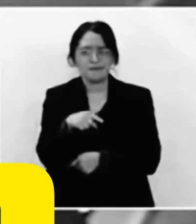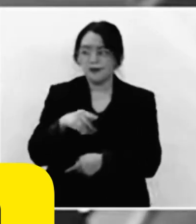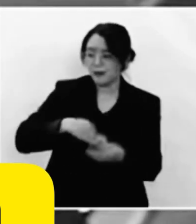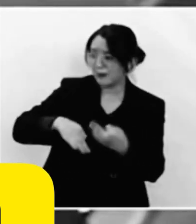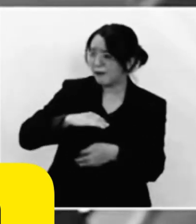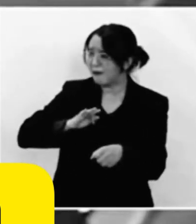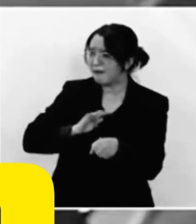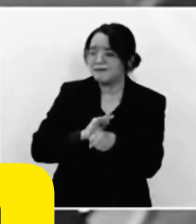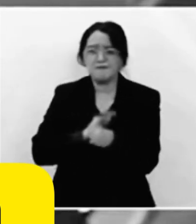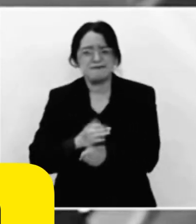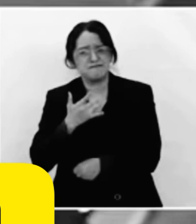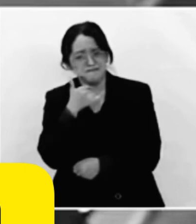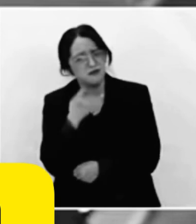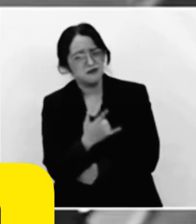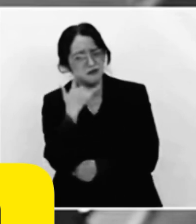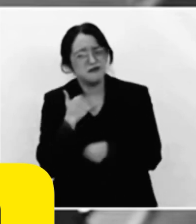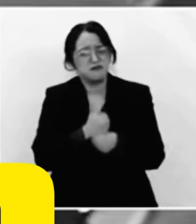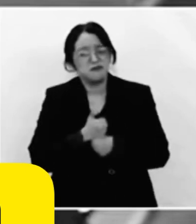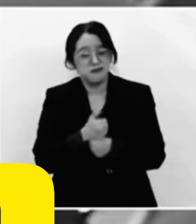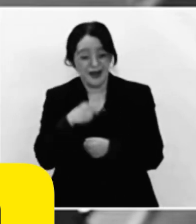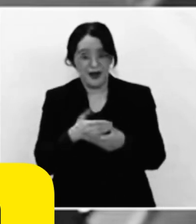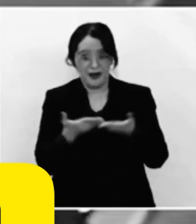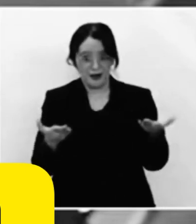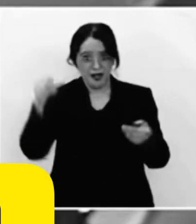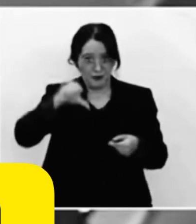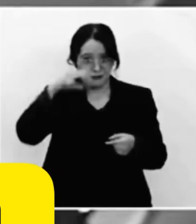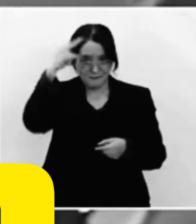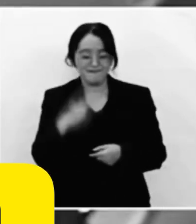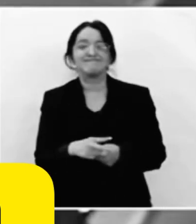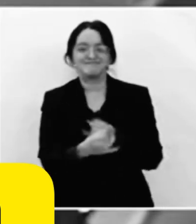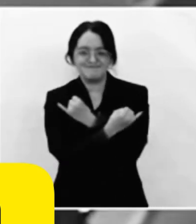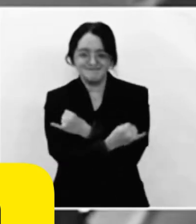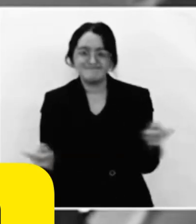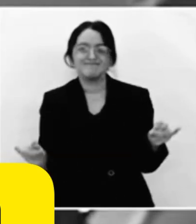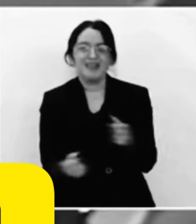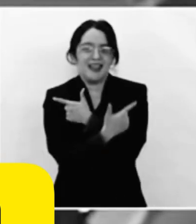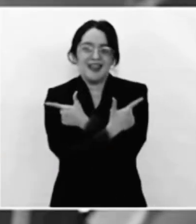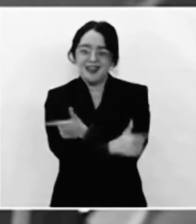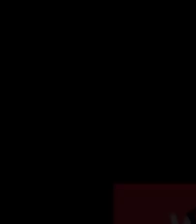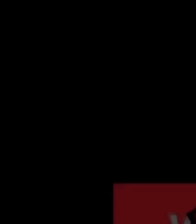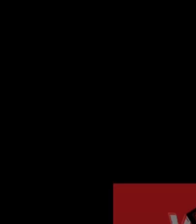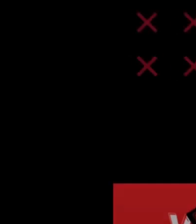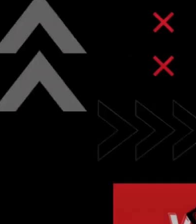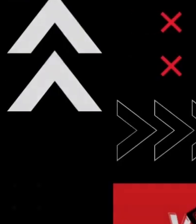el sacrificio de muchos mexicanos, es un país independiente, libre, soberano.